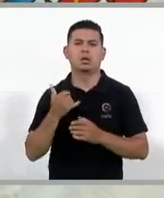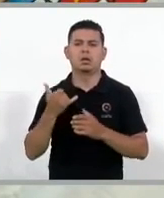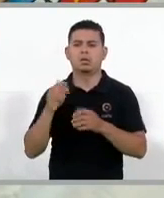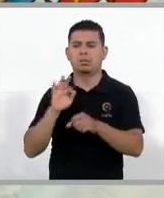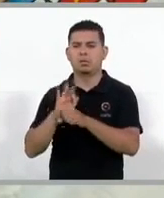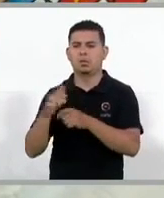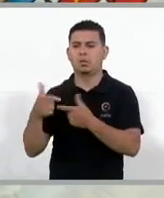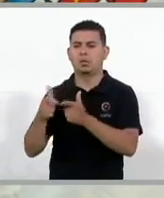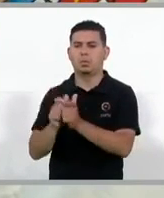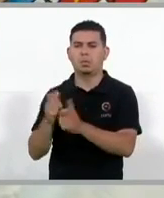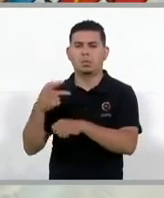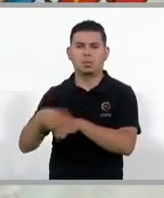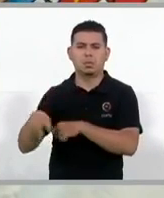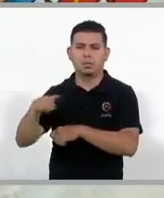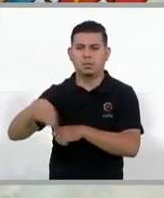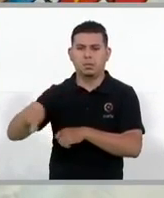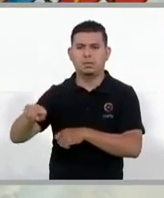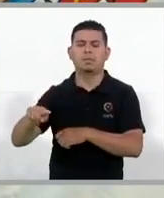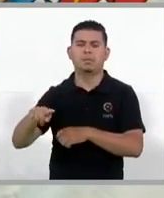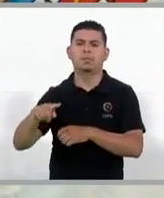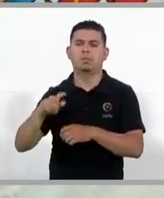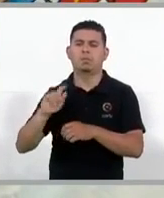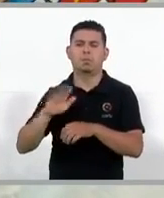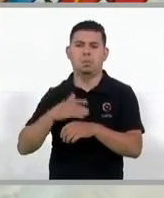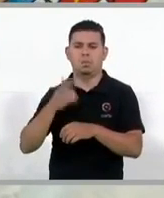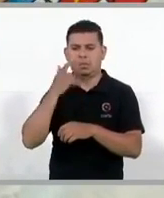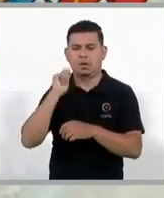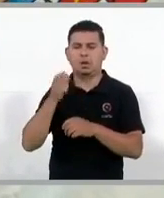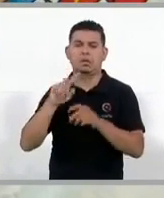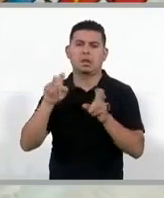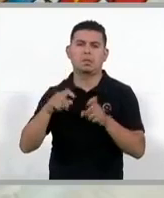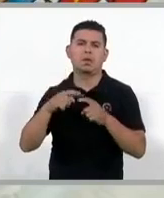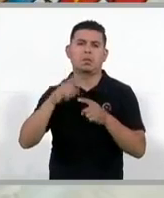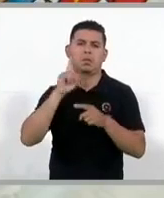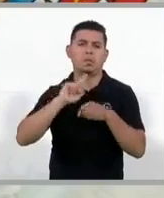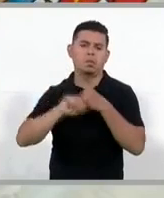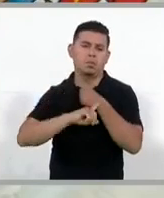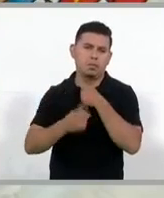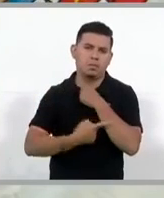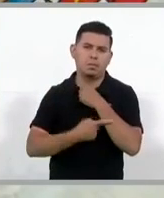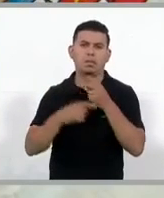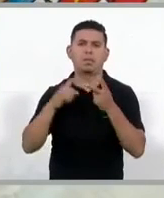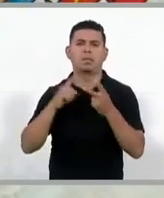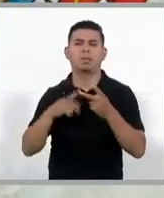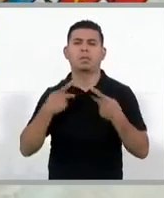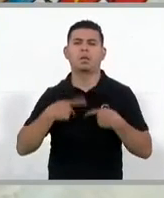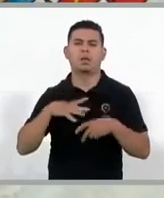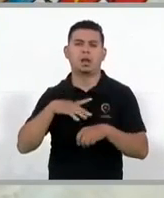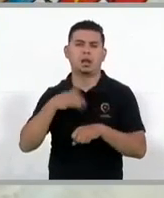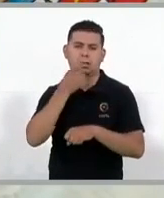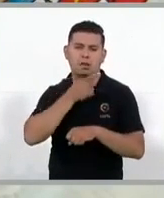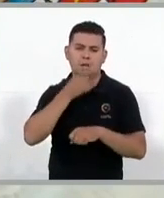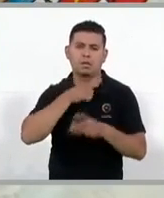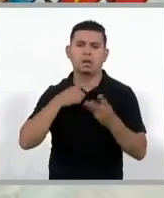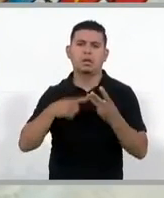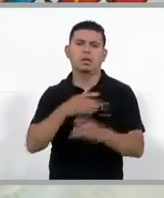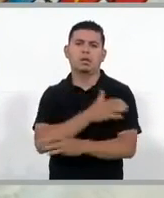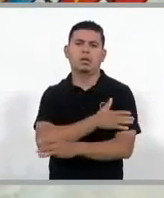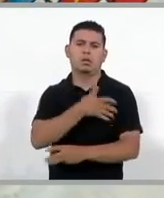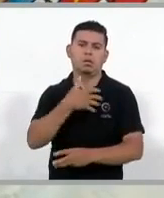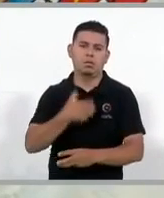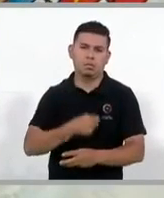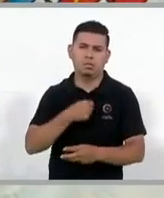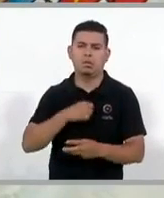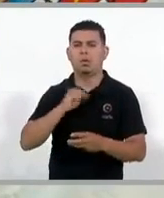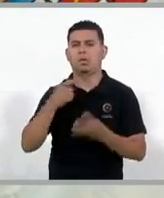riesgo que hemos mencionado de manera continua como son mujeres embarazadas población que vive con diabetes hipertensión y algunas otras